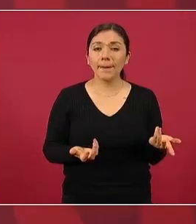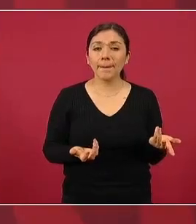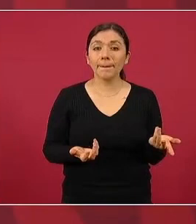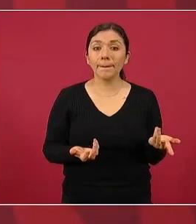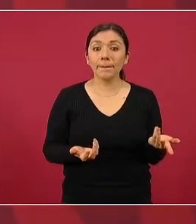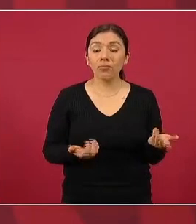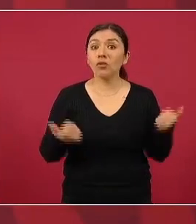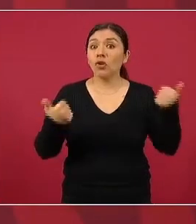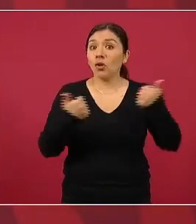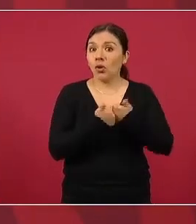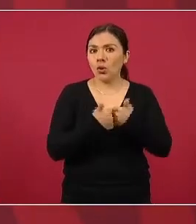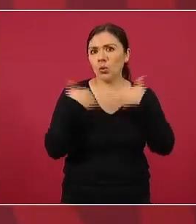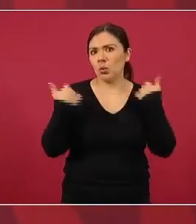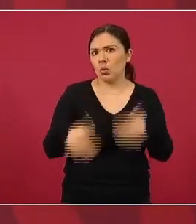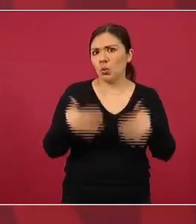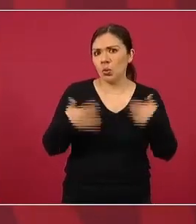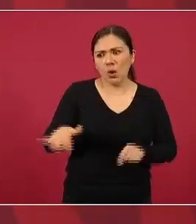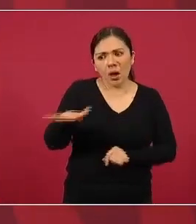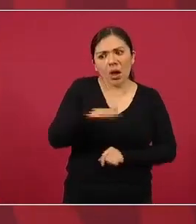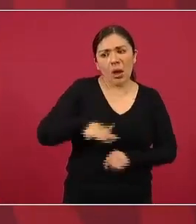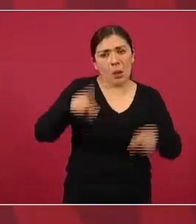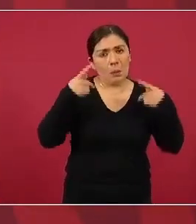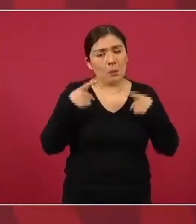y recibiera un trato